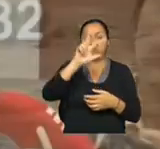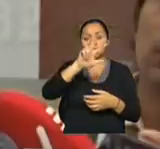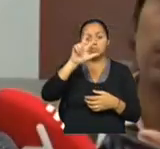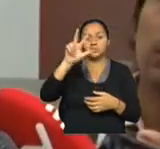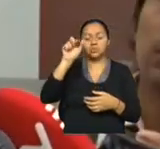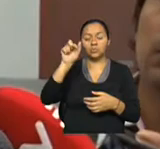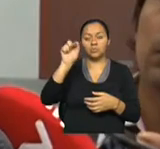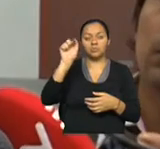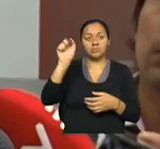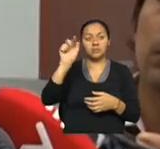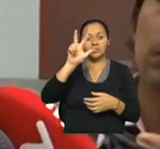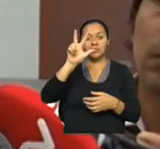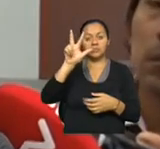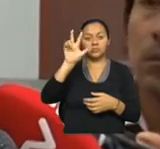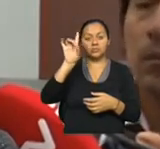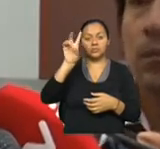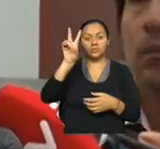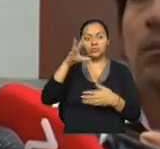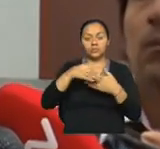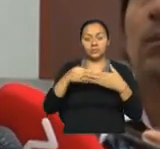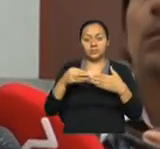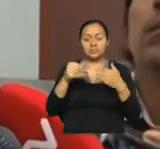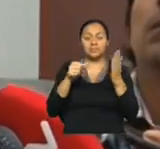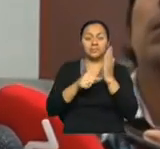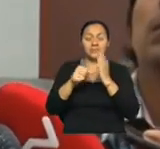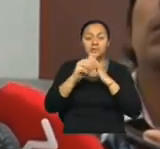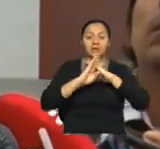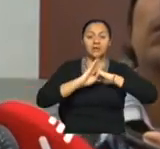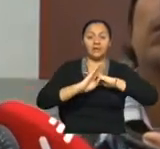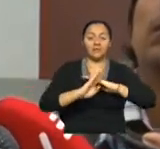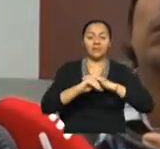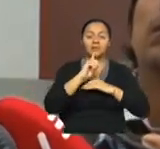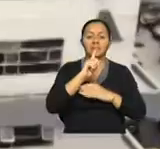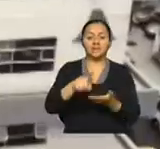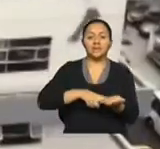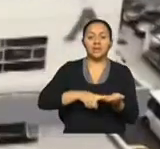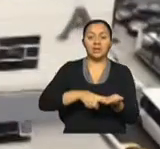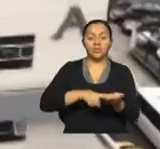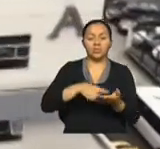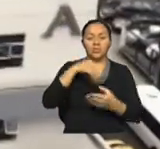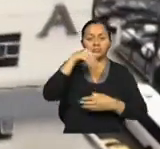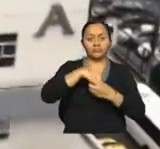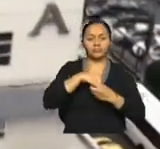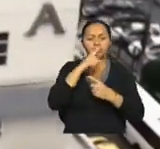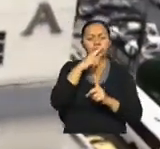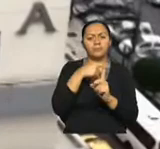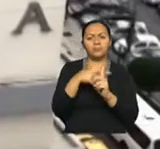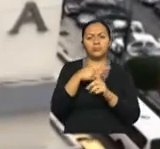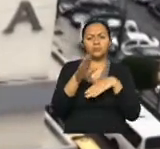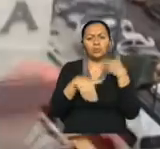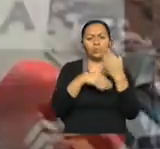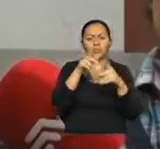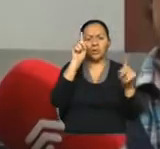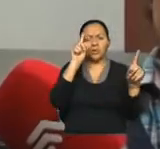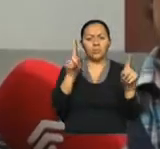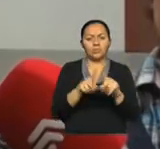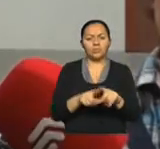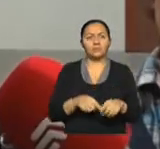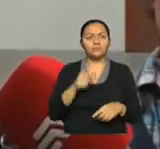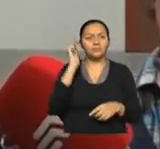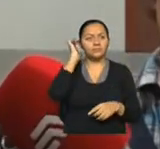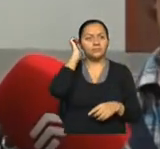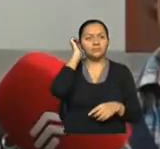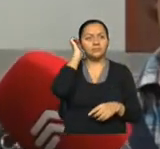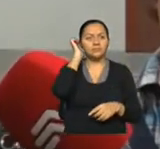$9,331,782. El ministro de Defensa, Miguel Carvajal, quien participó de la reunión, calificó como positivo este acuerdo. En